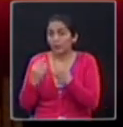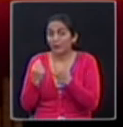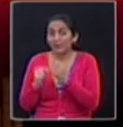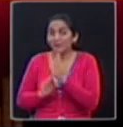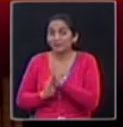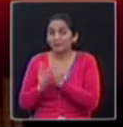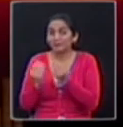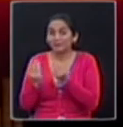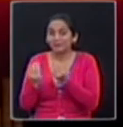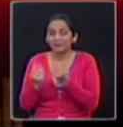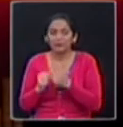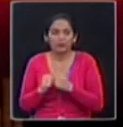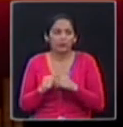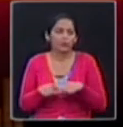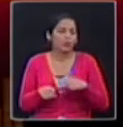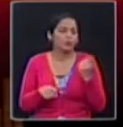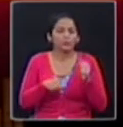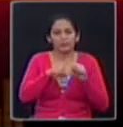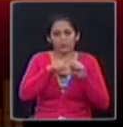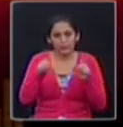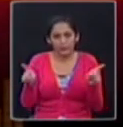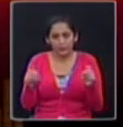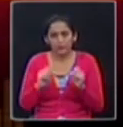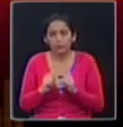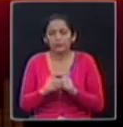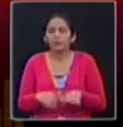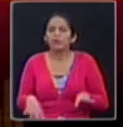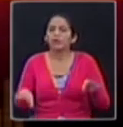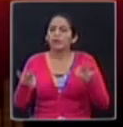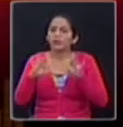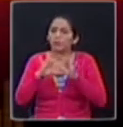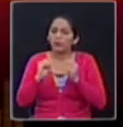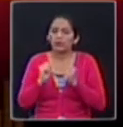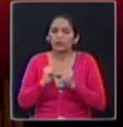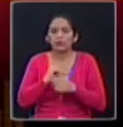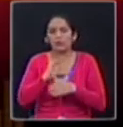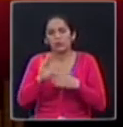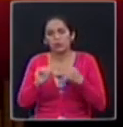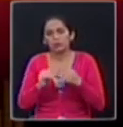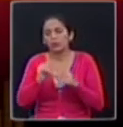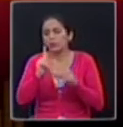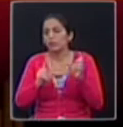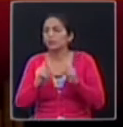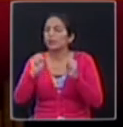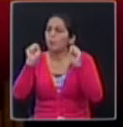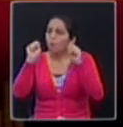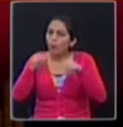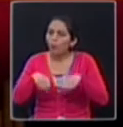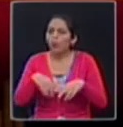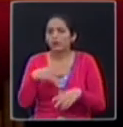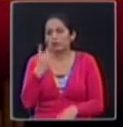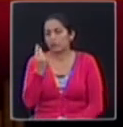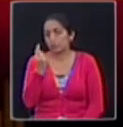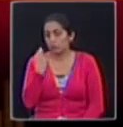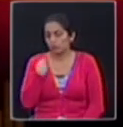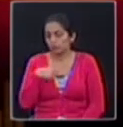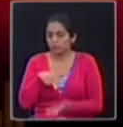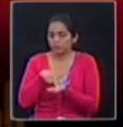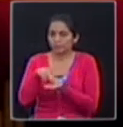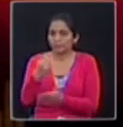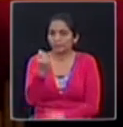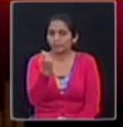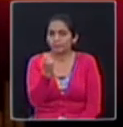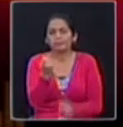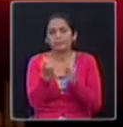tengamos una base en las cuales podamos tener acceso, como se señaló, a la canasta básica, a salud, a poder estar con un mínimo